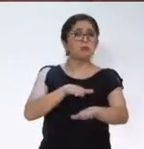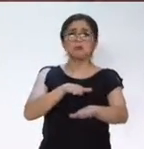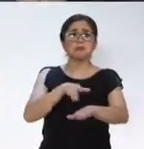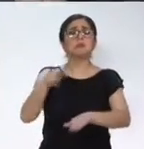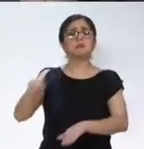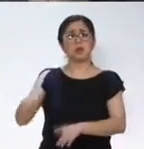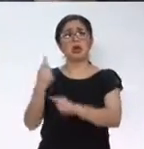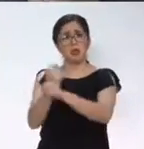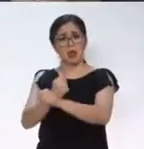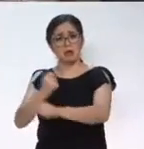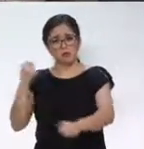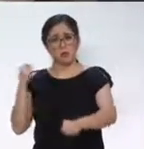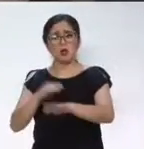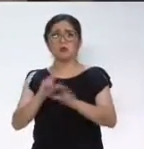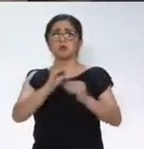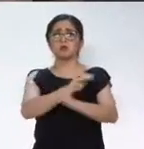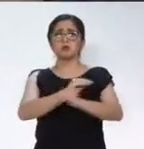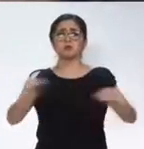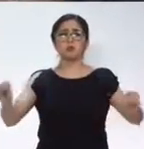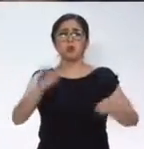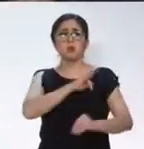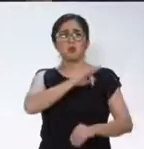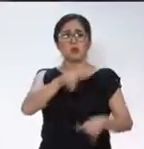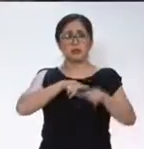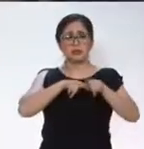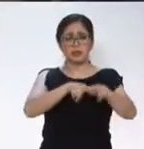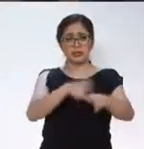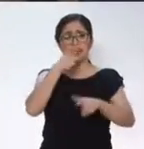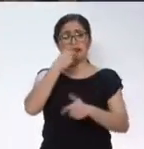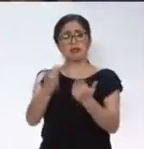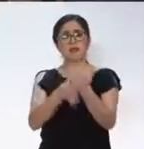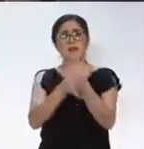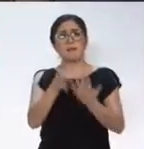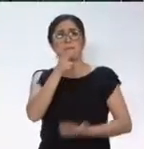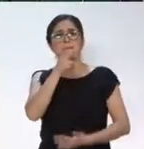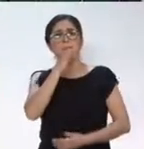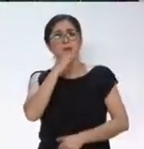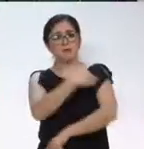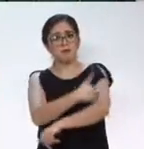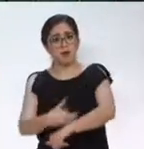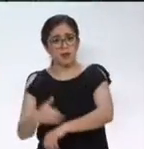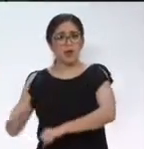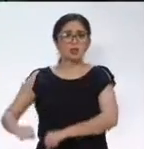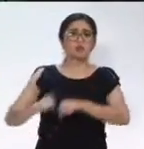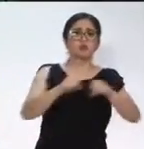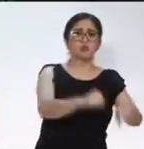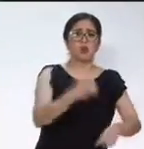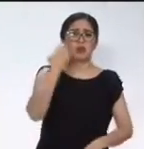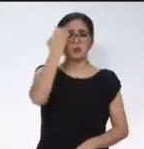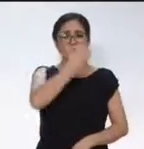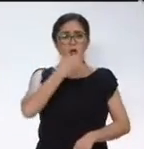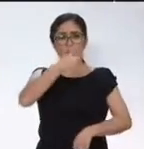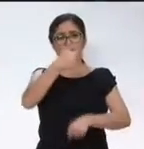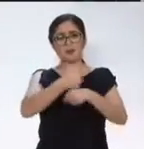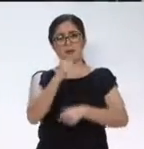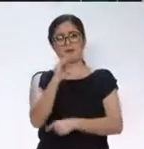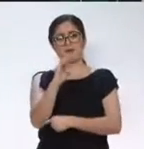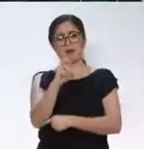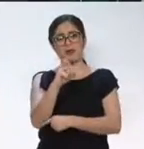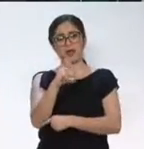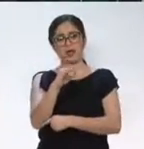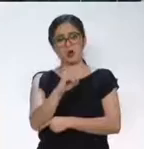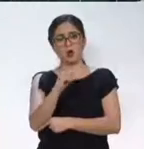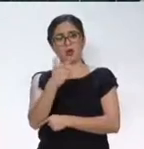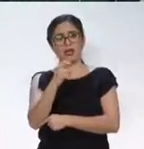transporte público lucieron despejados. Así nos lo indicaron los padres de familia, quienes llegaban a la escuela primaria Federico Herrera